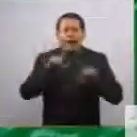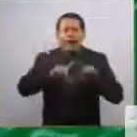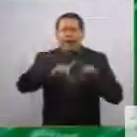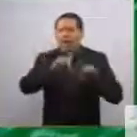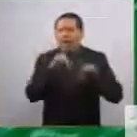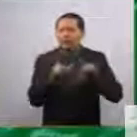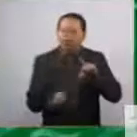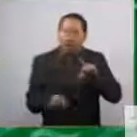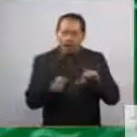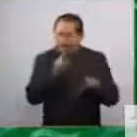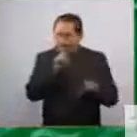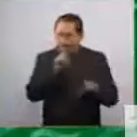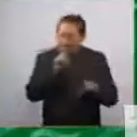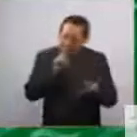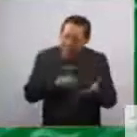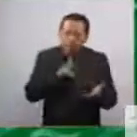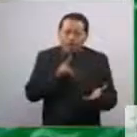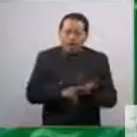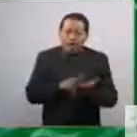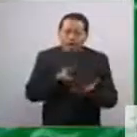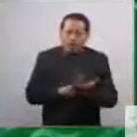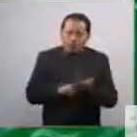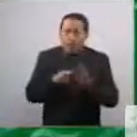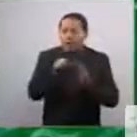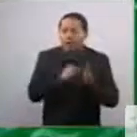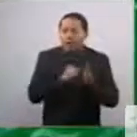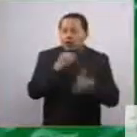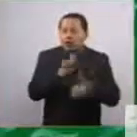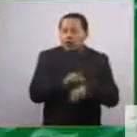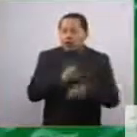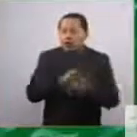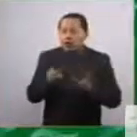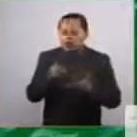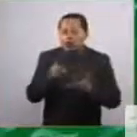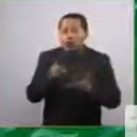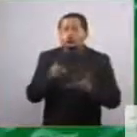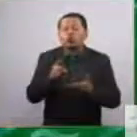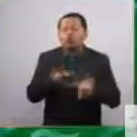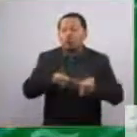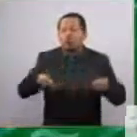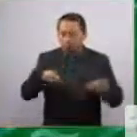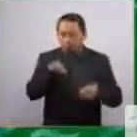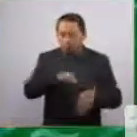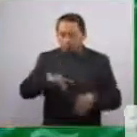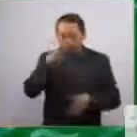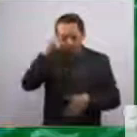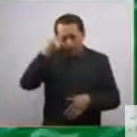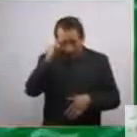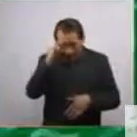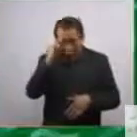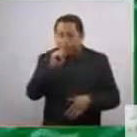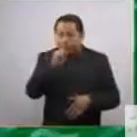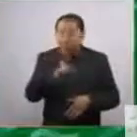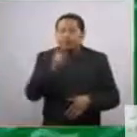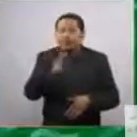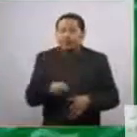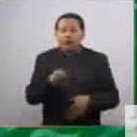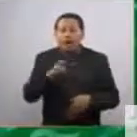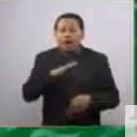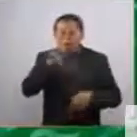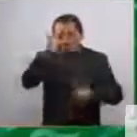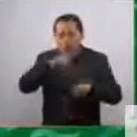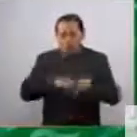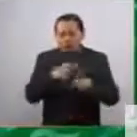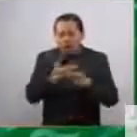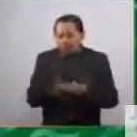misma validez en el artículo 4 de la Ley General de Derechos Lingüísticos de los Pueblos Indígenas. Desde el punto de vista de la diversidad cultural,